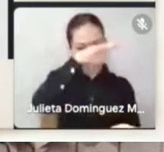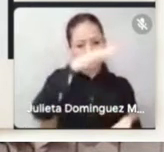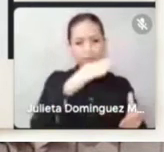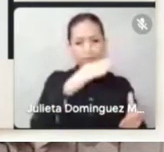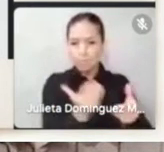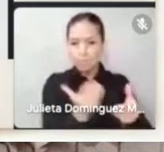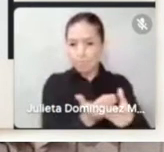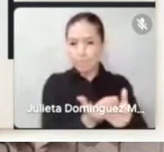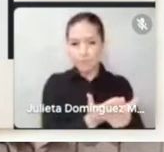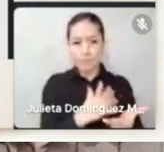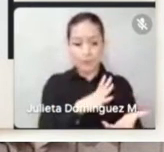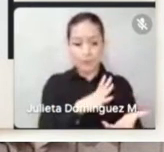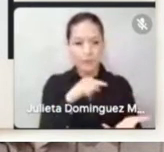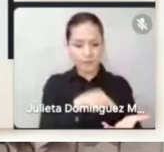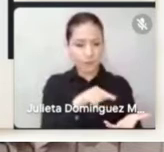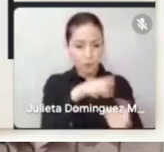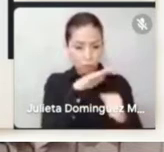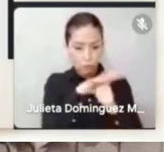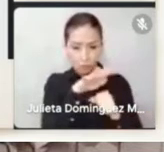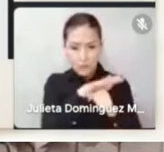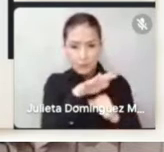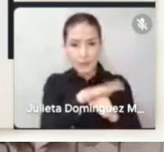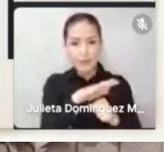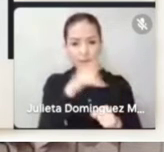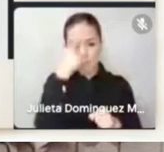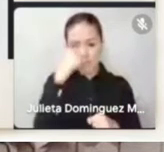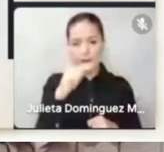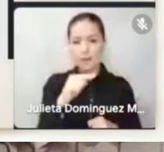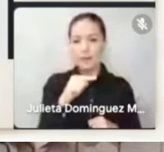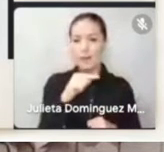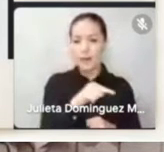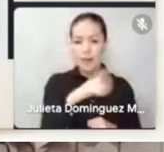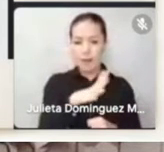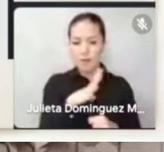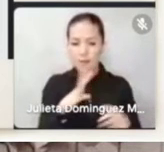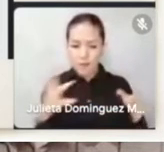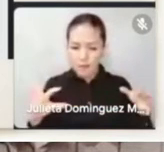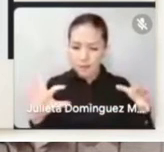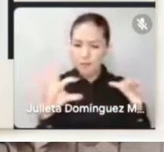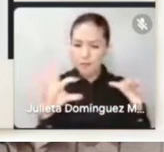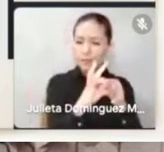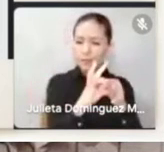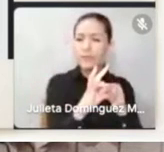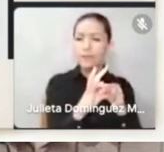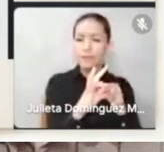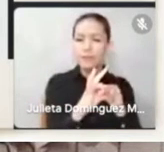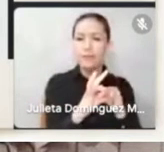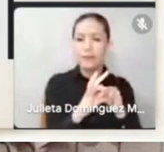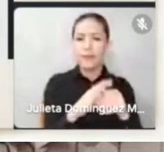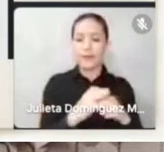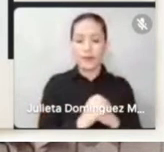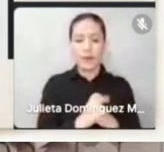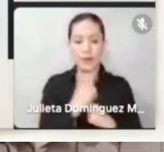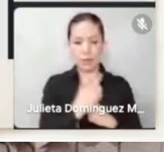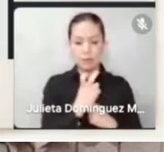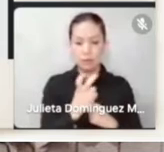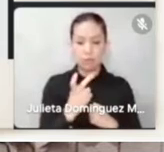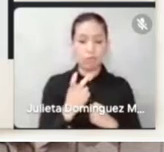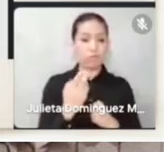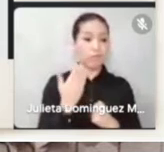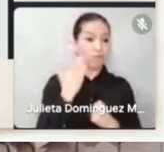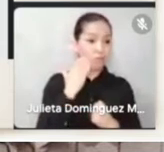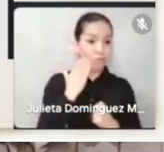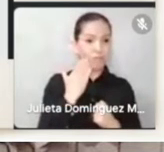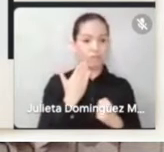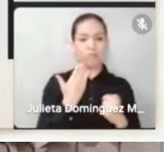se tienen medios de convicción suficientes para tener por acreditado un vínculo o relación del impacto que generaron las